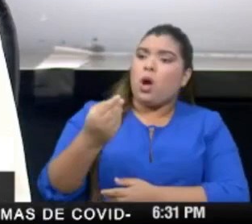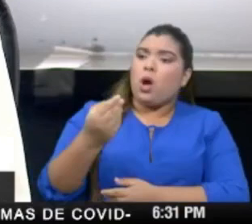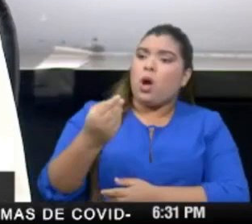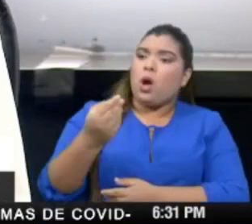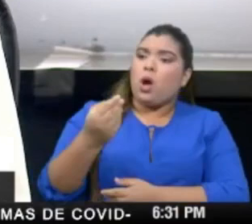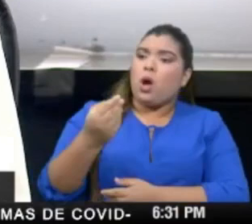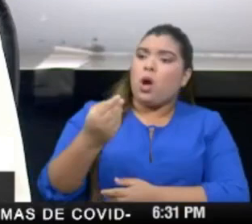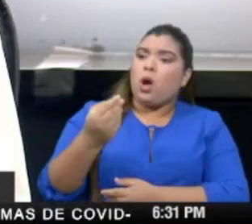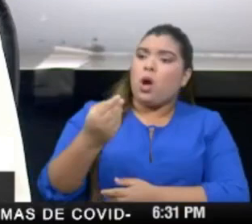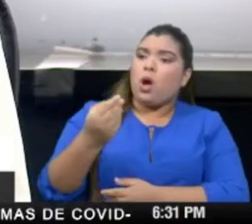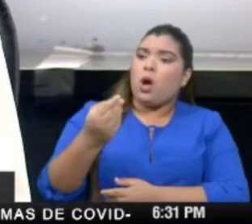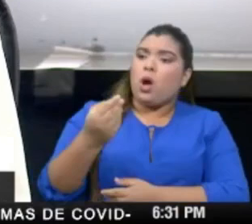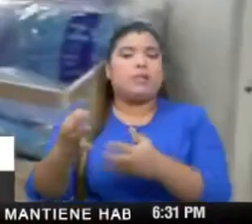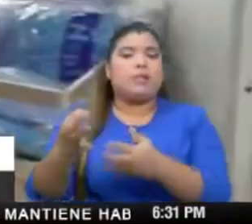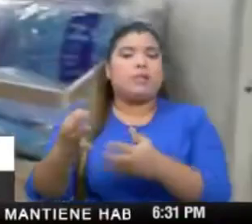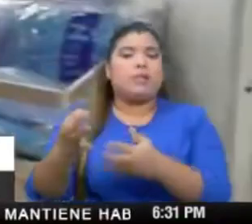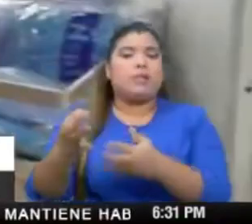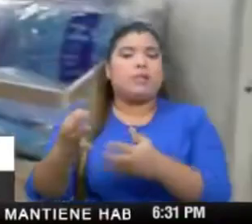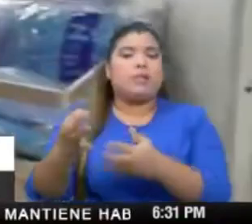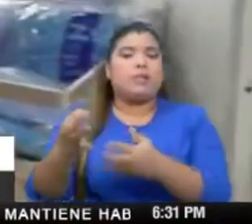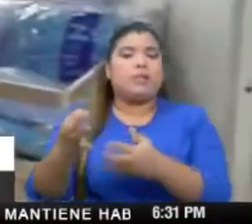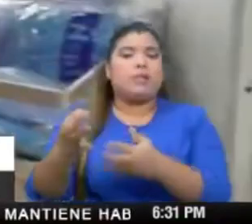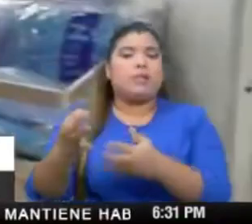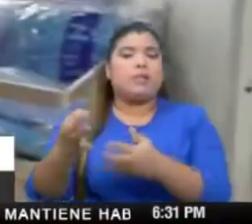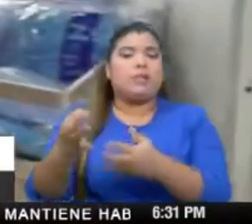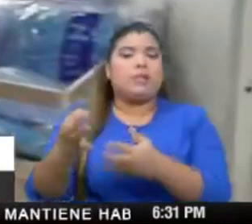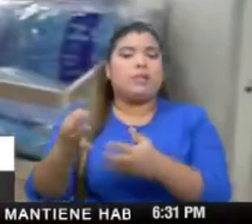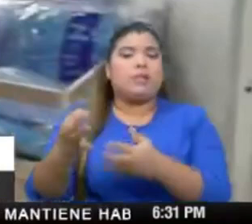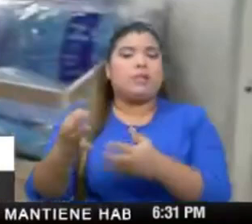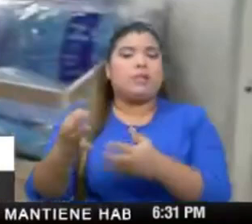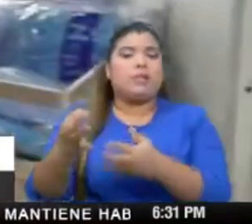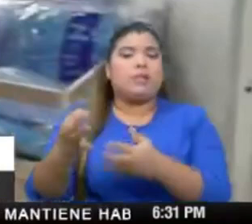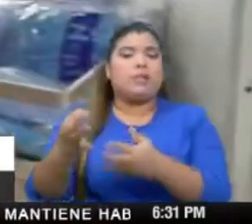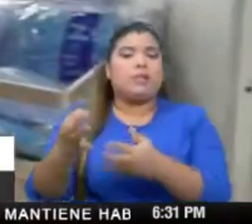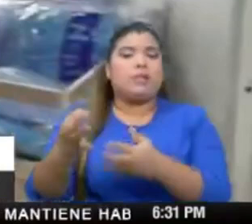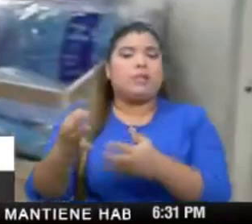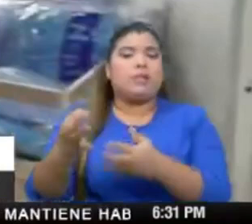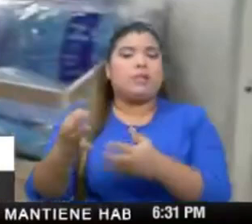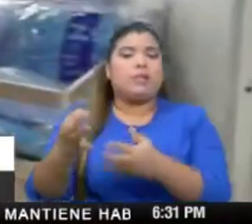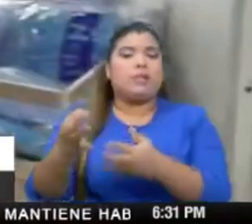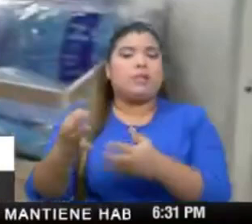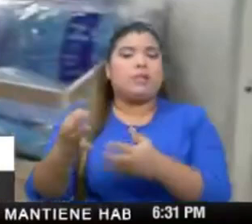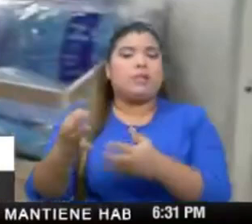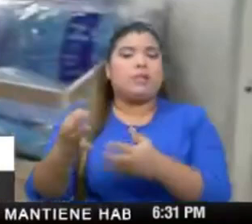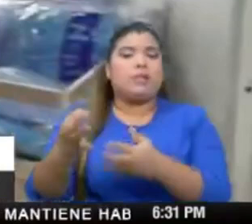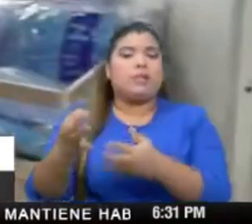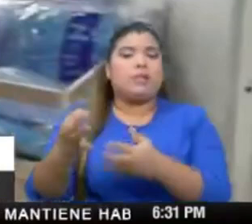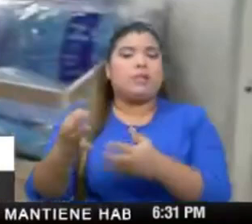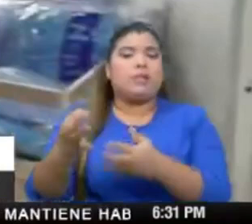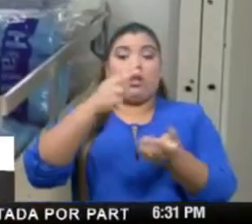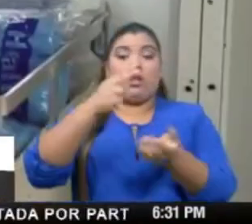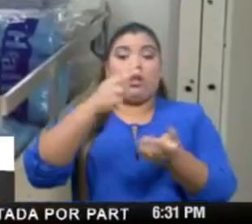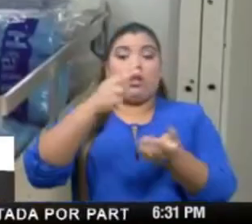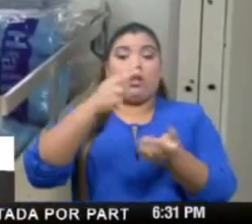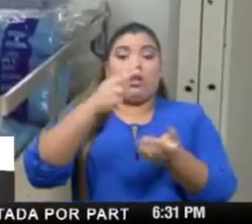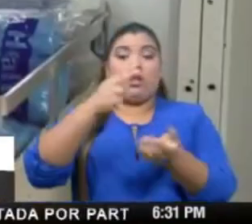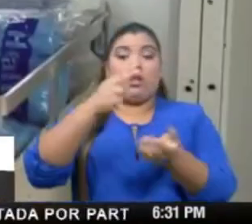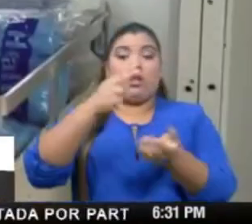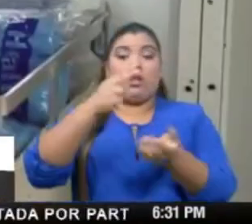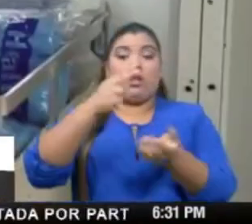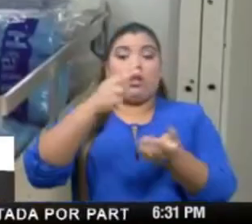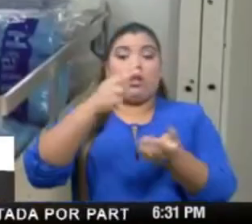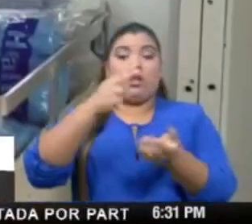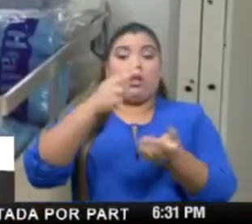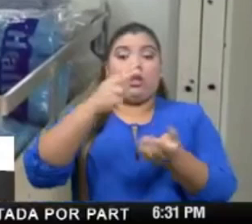denomina Hospital de Día. Y en este Hospital de Día lo que vamos a hacer es atender